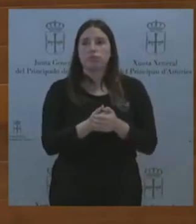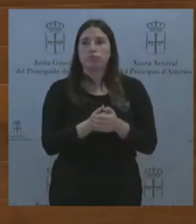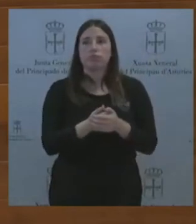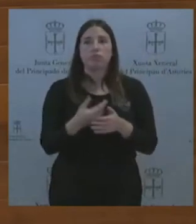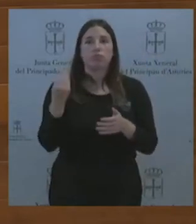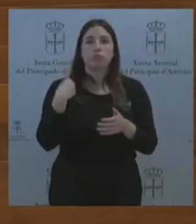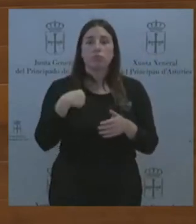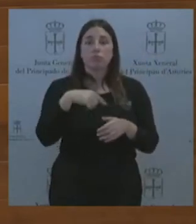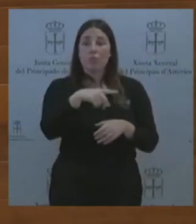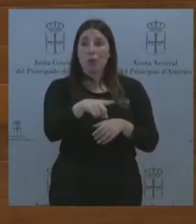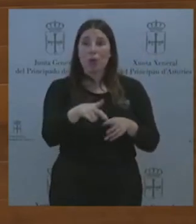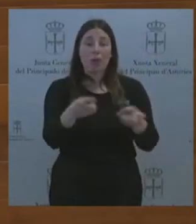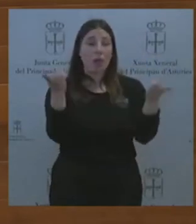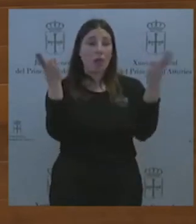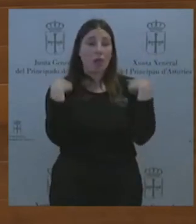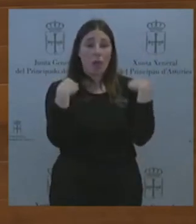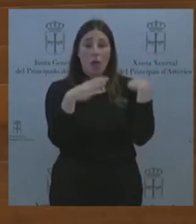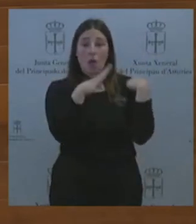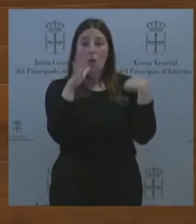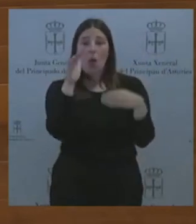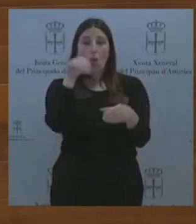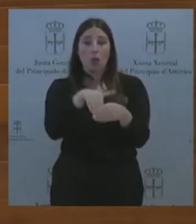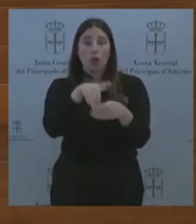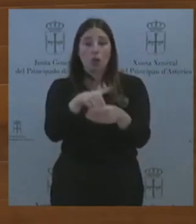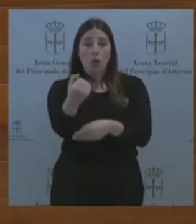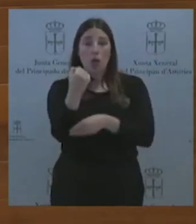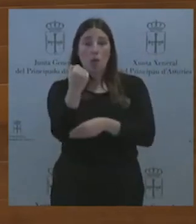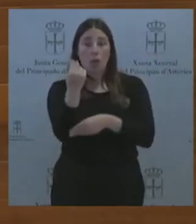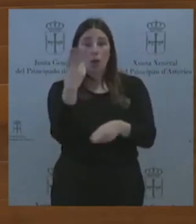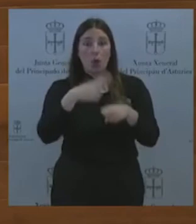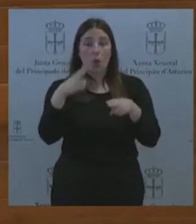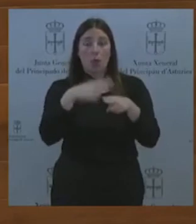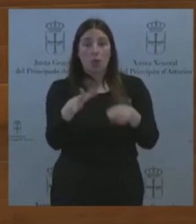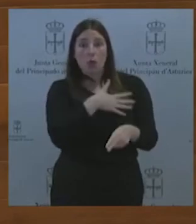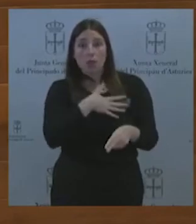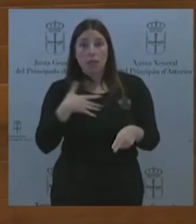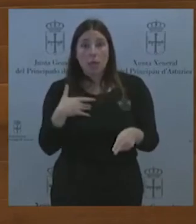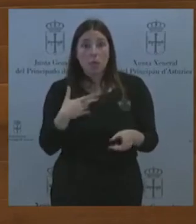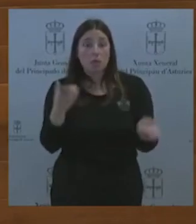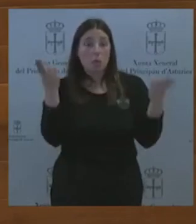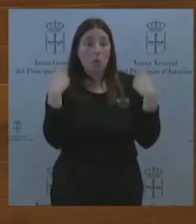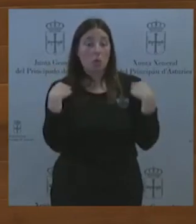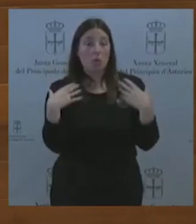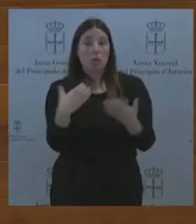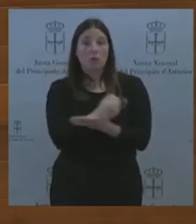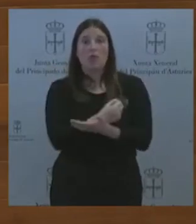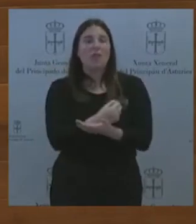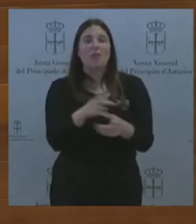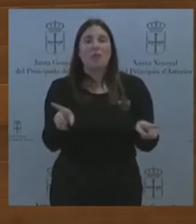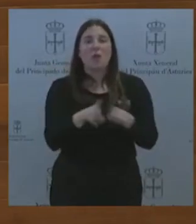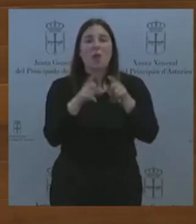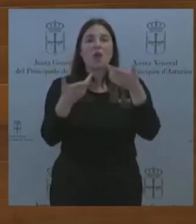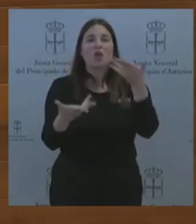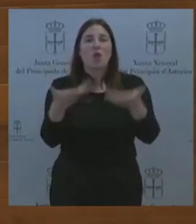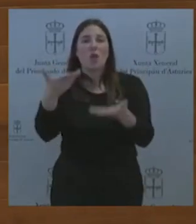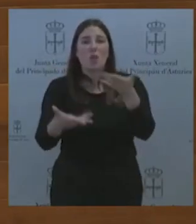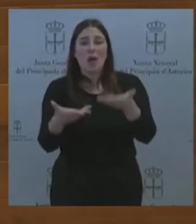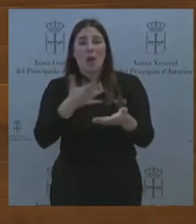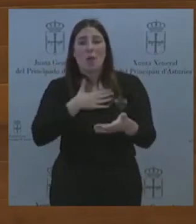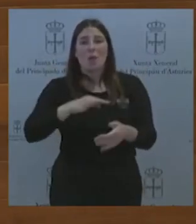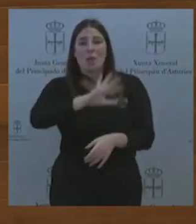apoyos políticos y por lo desagradable que resulta el agravio comparativo resultante al que sufrimos en el resto de los